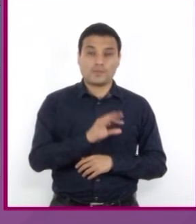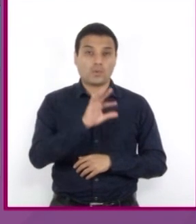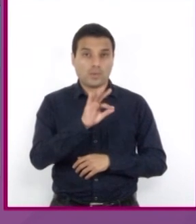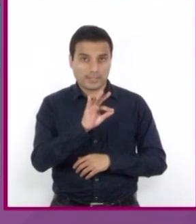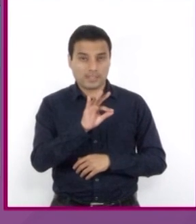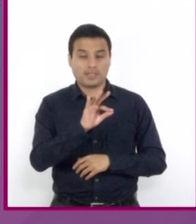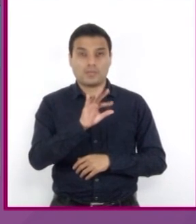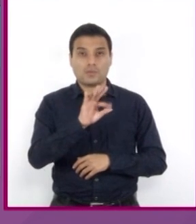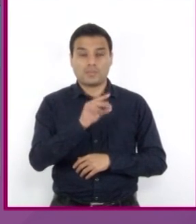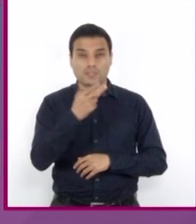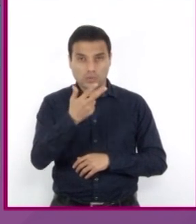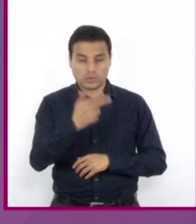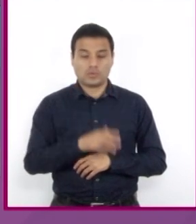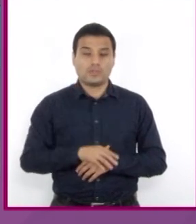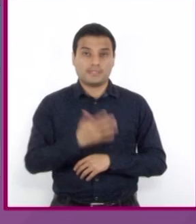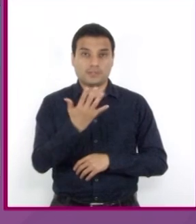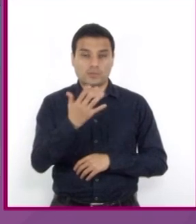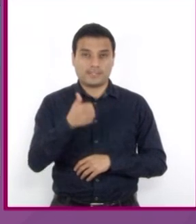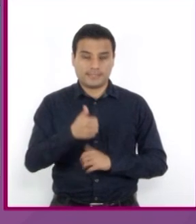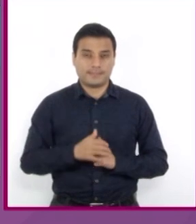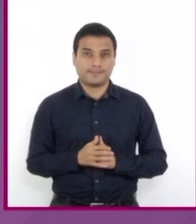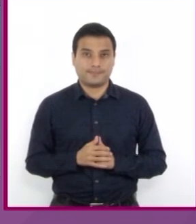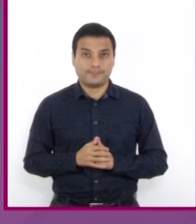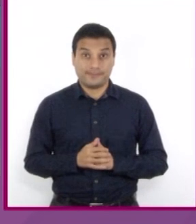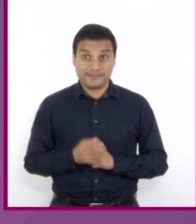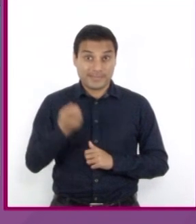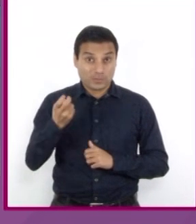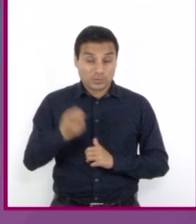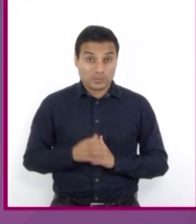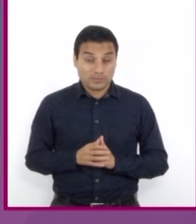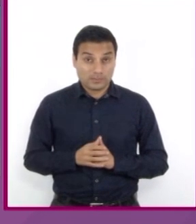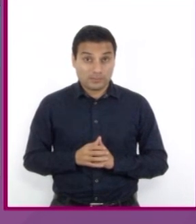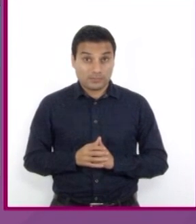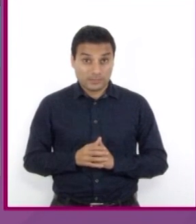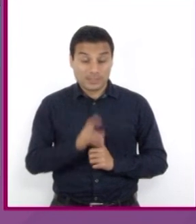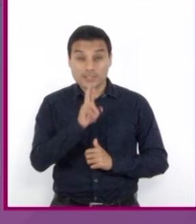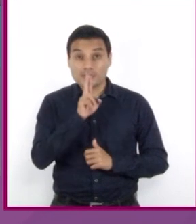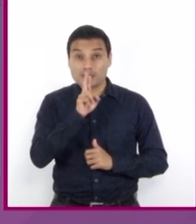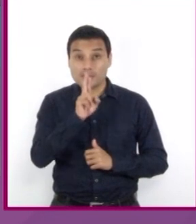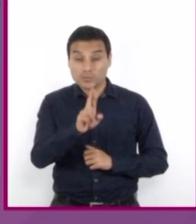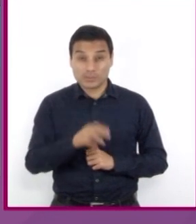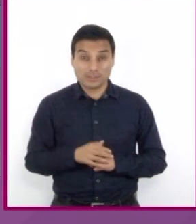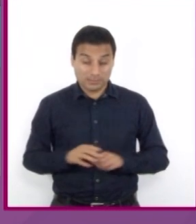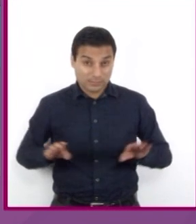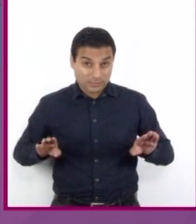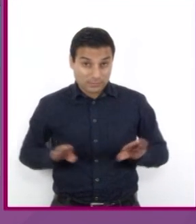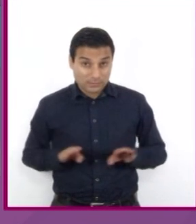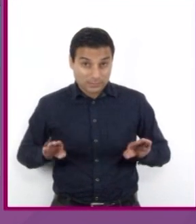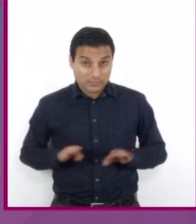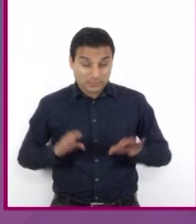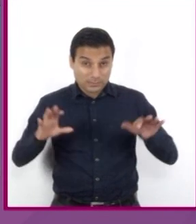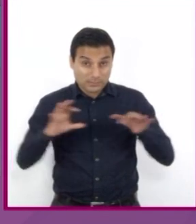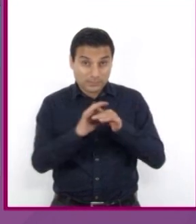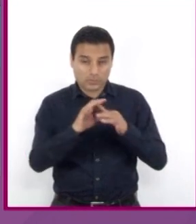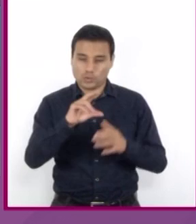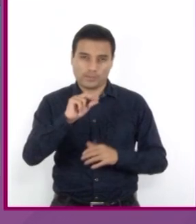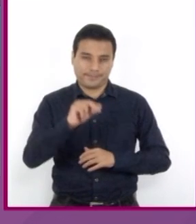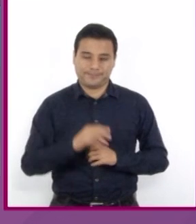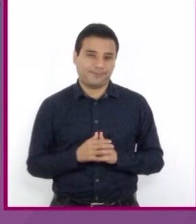40, 48, 56, por lo que los resultados no corresponden a la sucesión